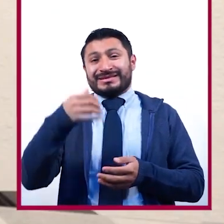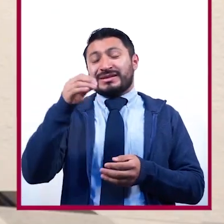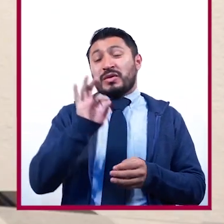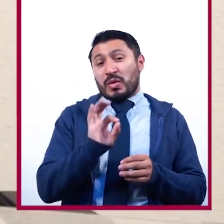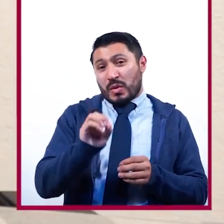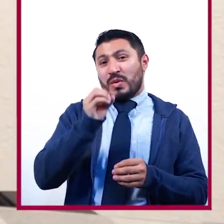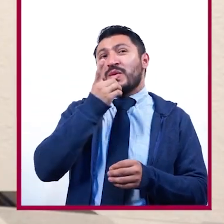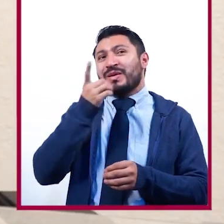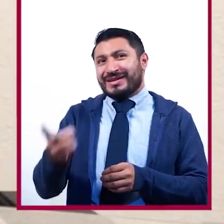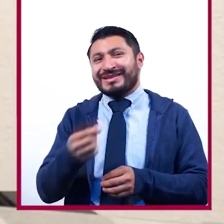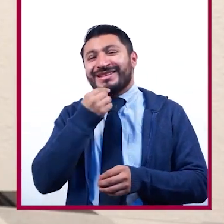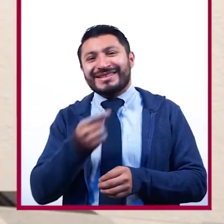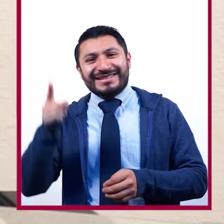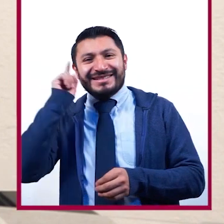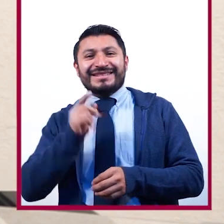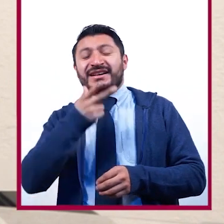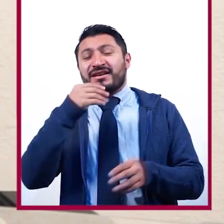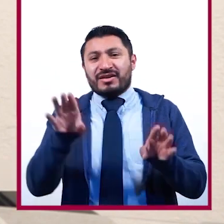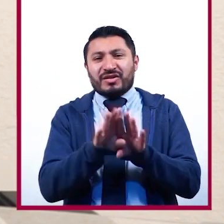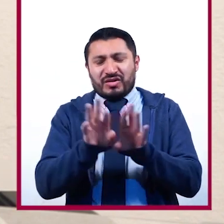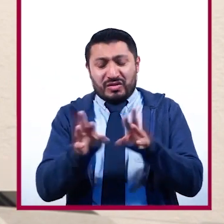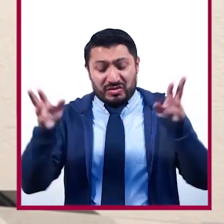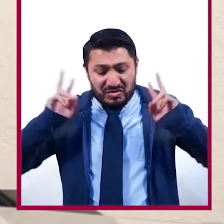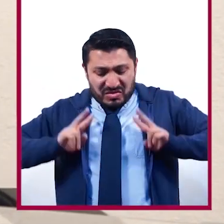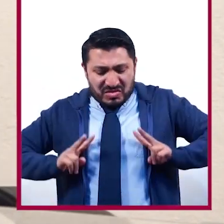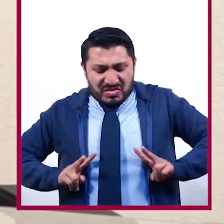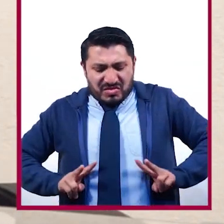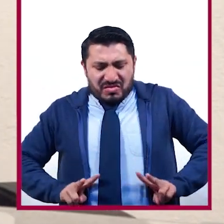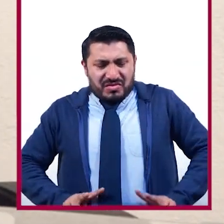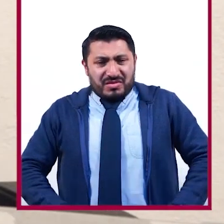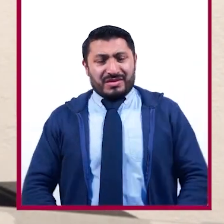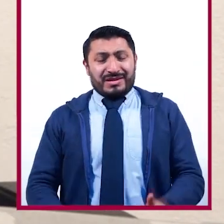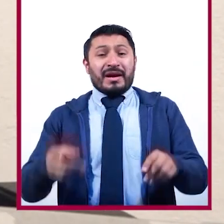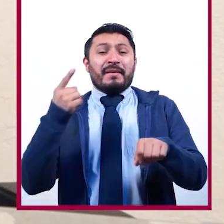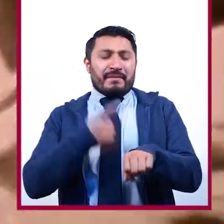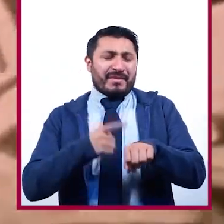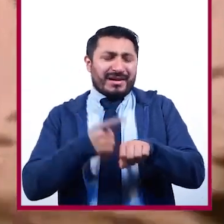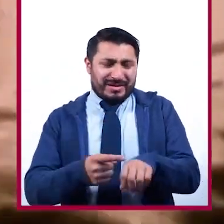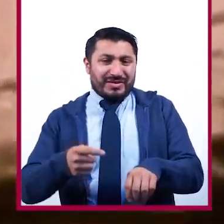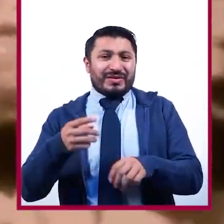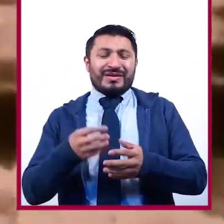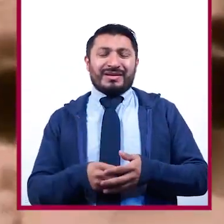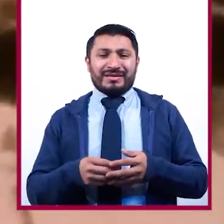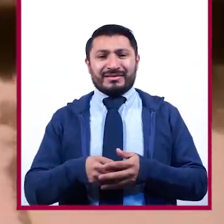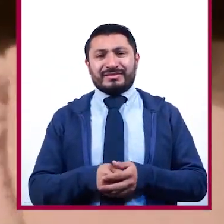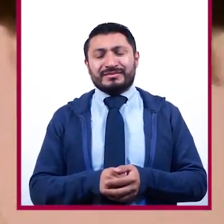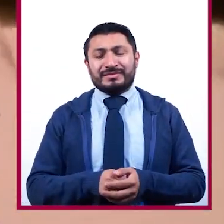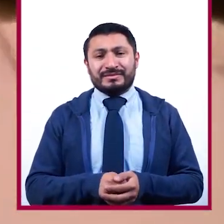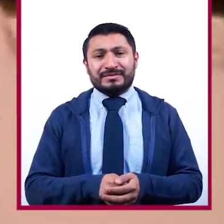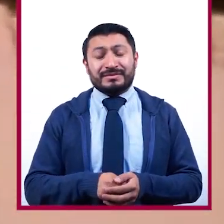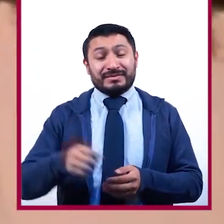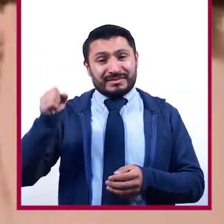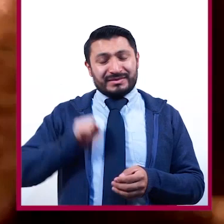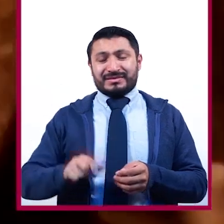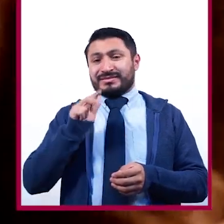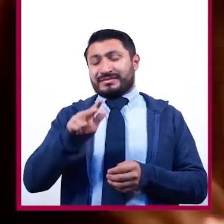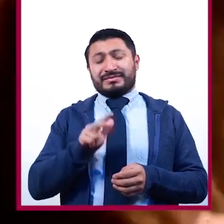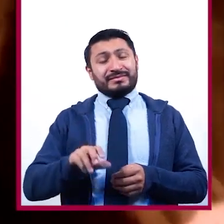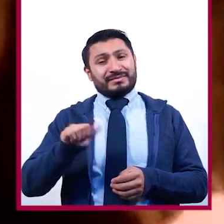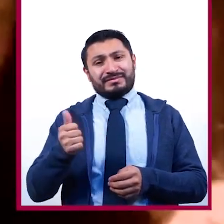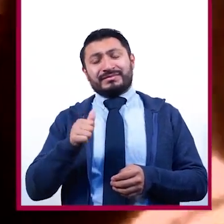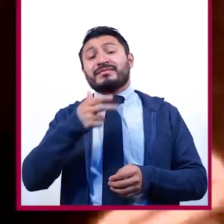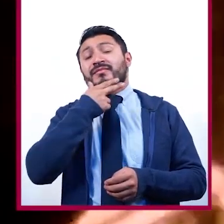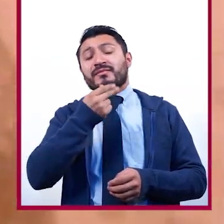bien vistiendo a la niña o al niño sano con prendas que había usado una persona enferma. A finales del siglo